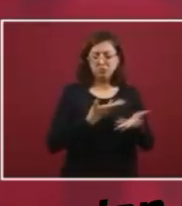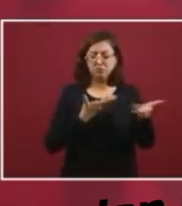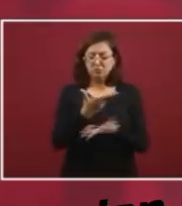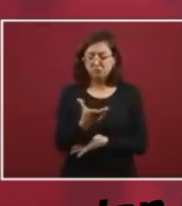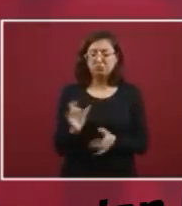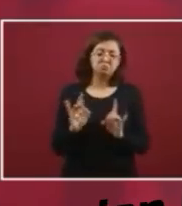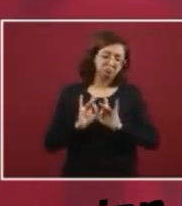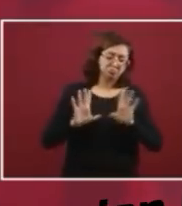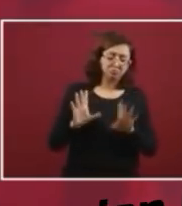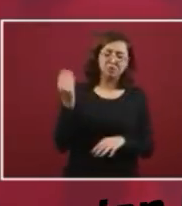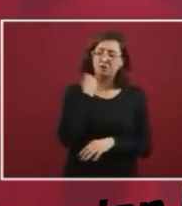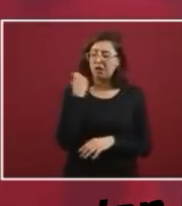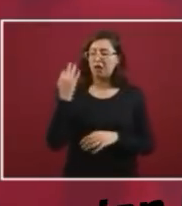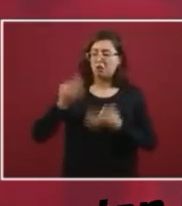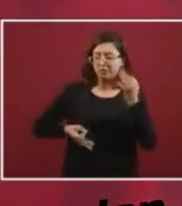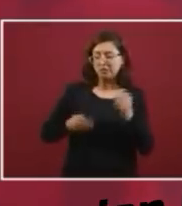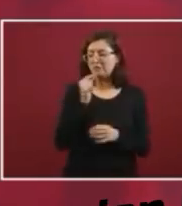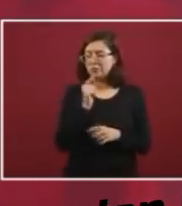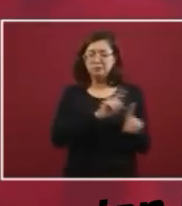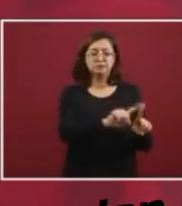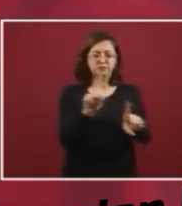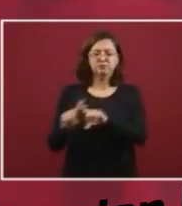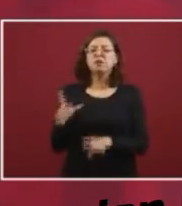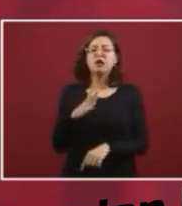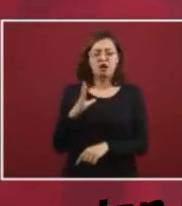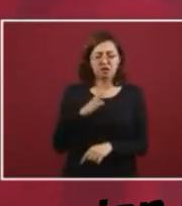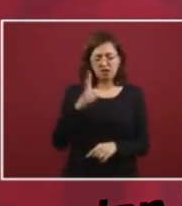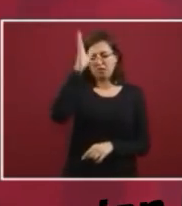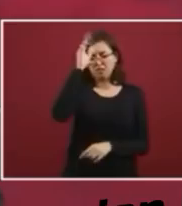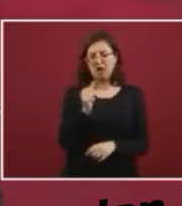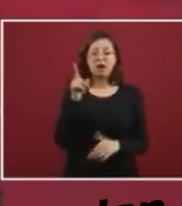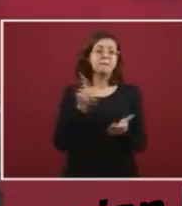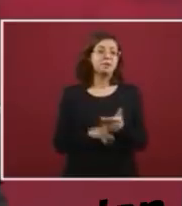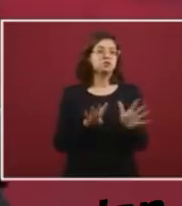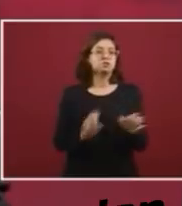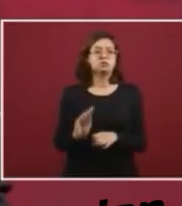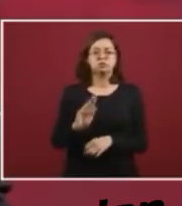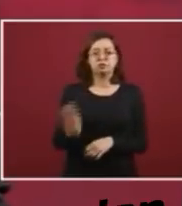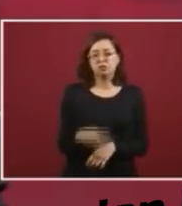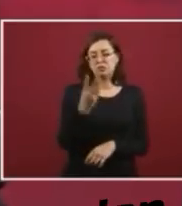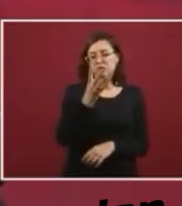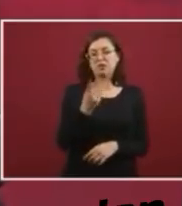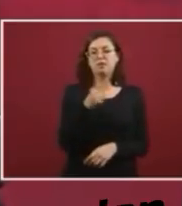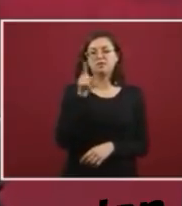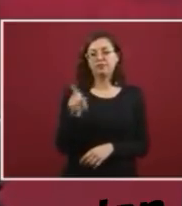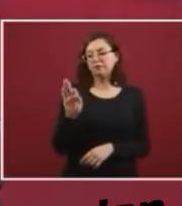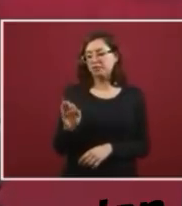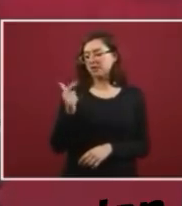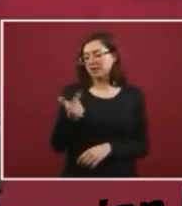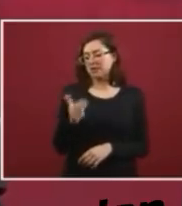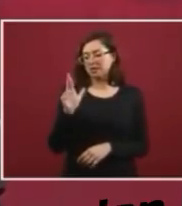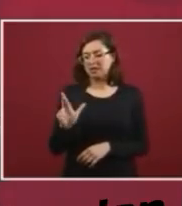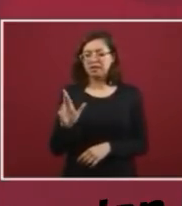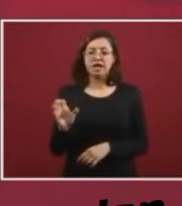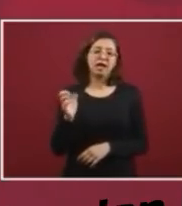mutua, y hay en particular un convenio de 1994 entre la Fiscalía General de la